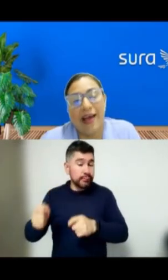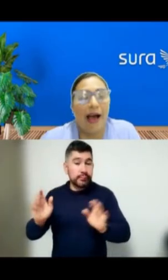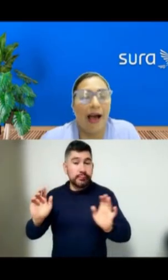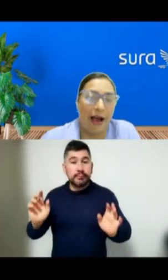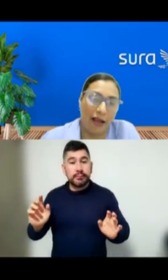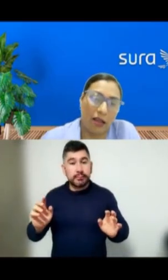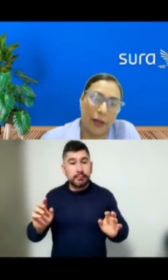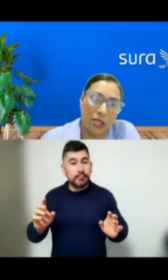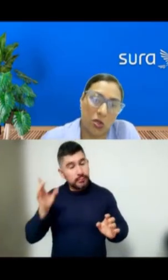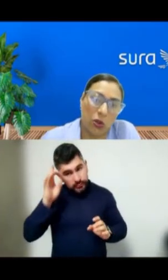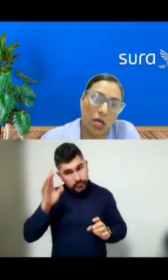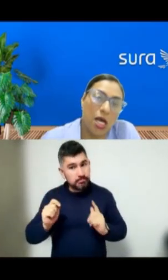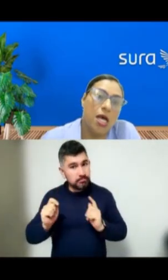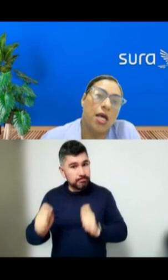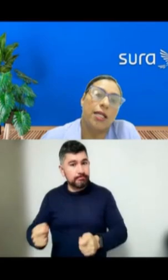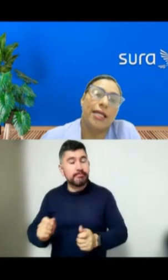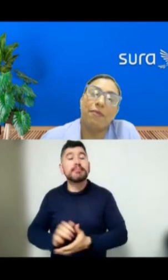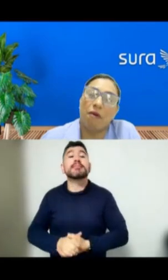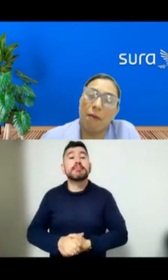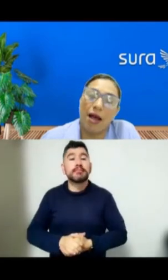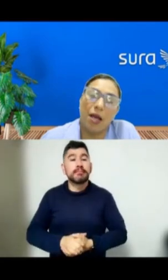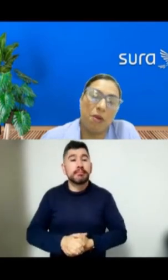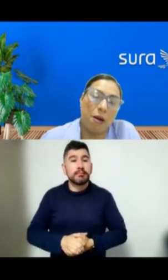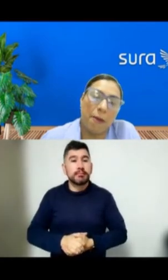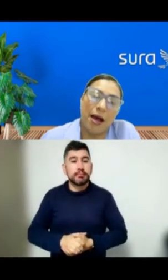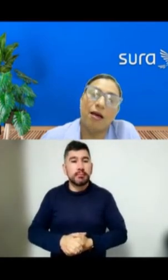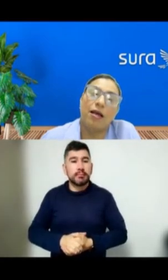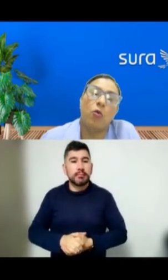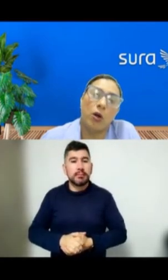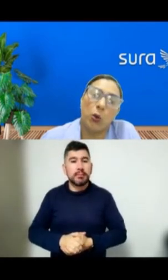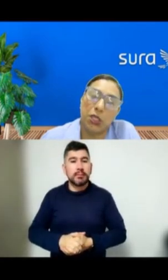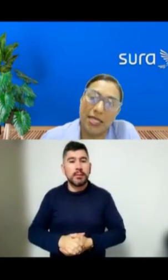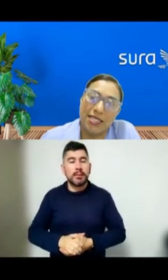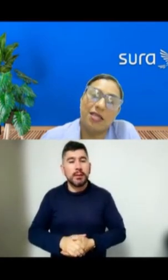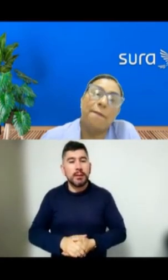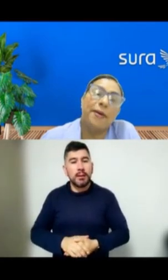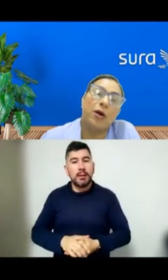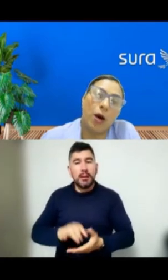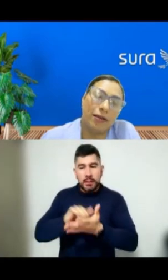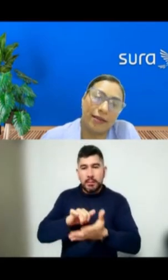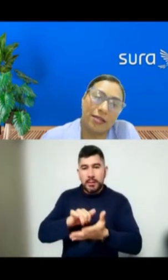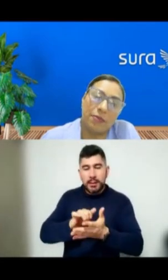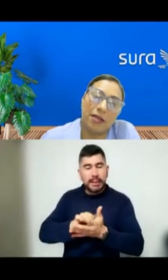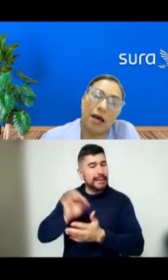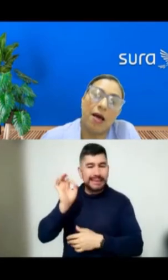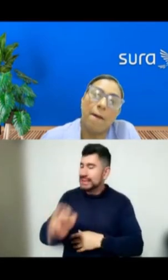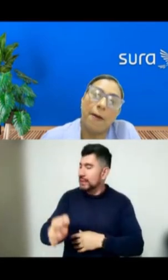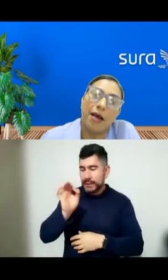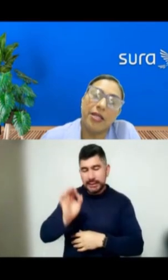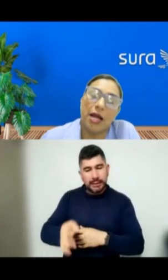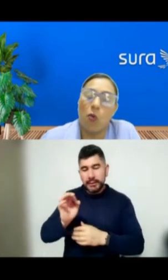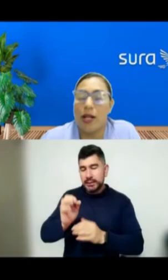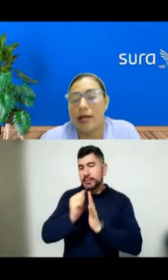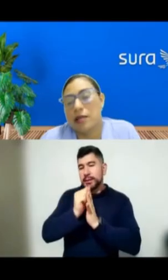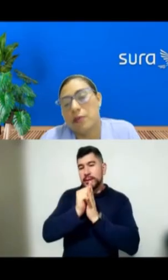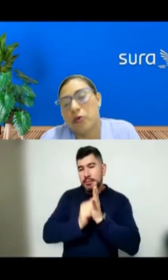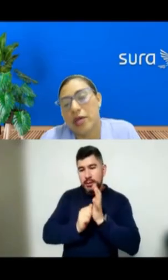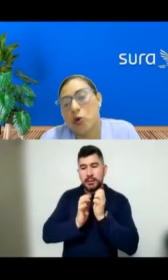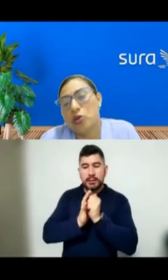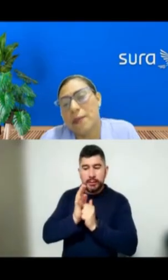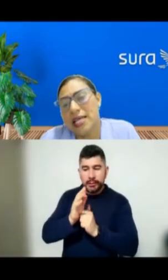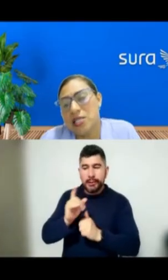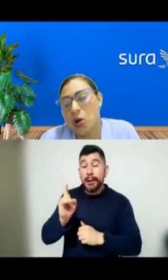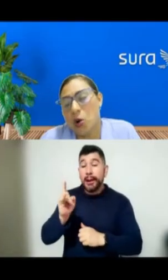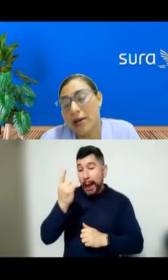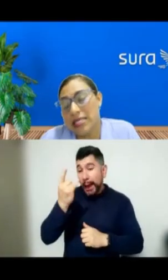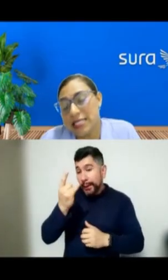puedo contagiar a esta persona. Que es mi mamá, que es mi papá, igual utilice siempre guantes, ¿verdad? Para evitar cualquier